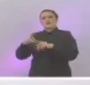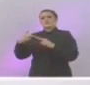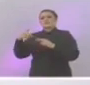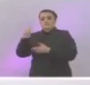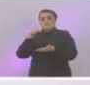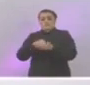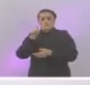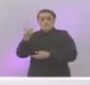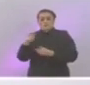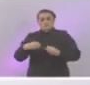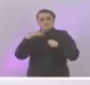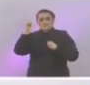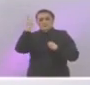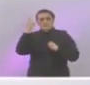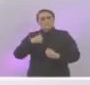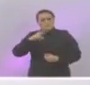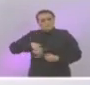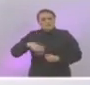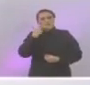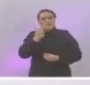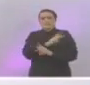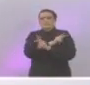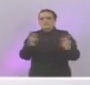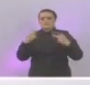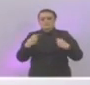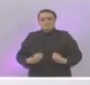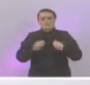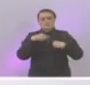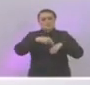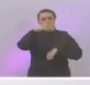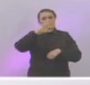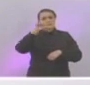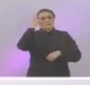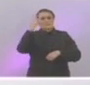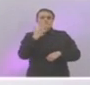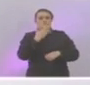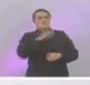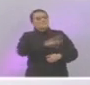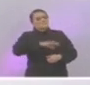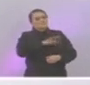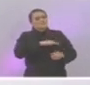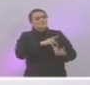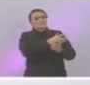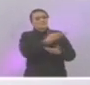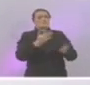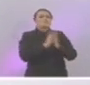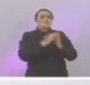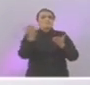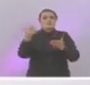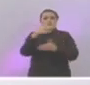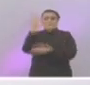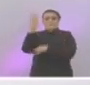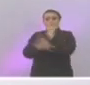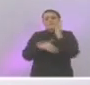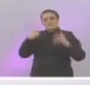Y de verdad, les quiero expresar a todos los habitantes de la zona media mi mayor felicitación, que lo disfruten y que lo